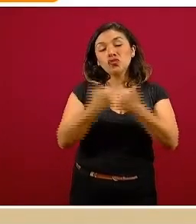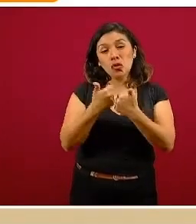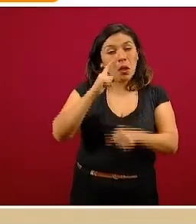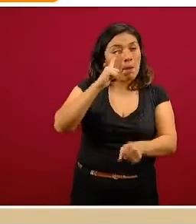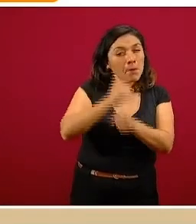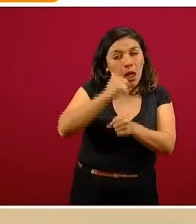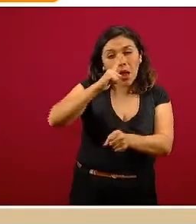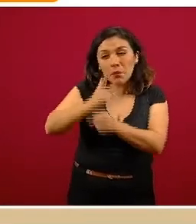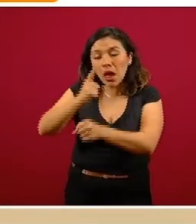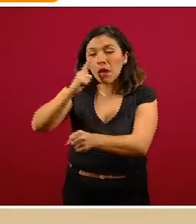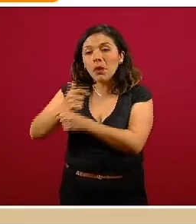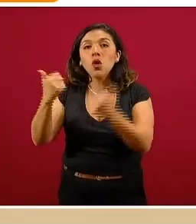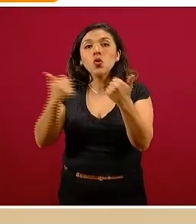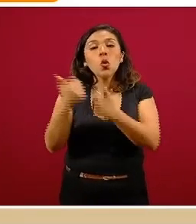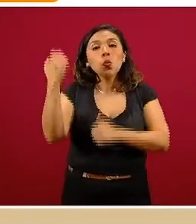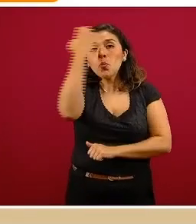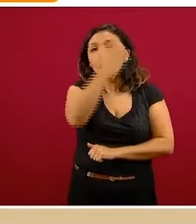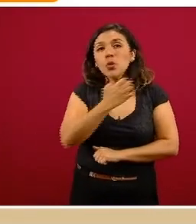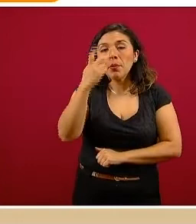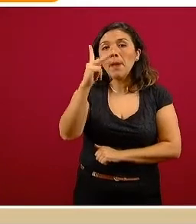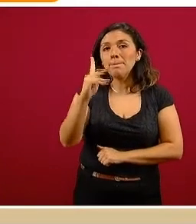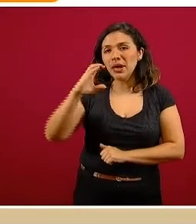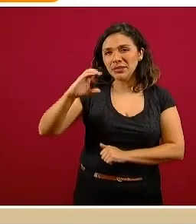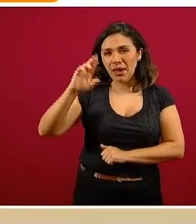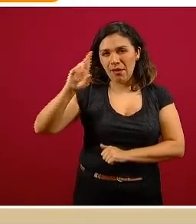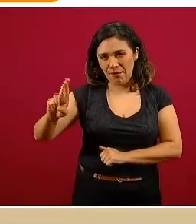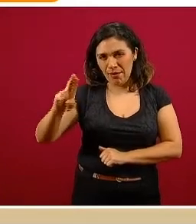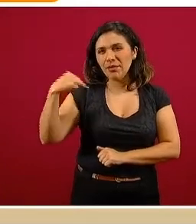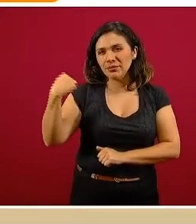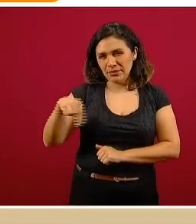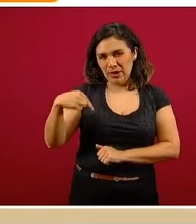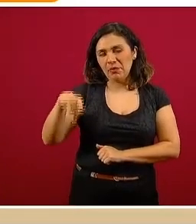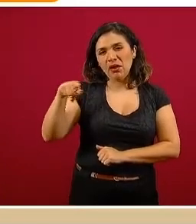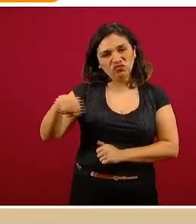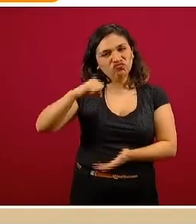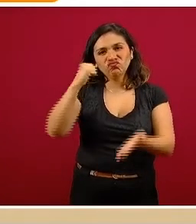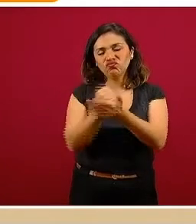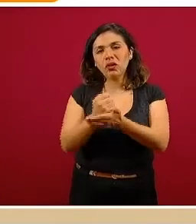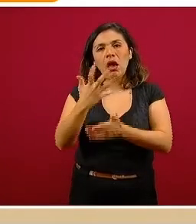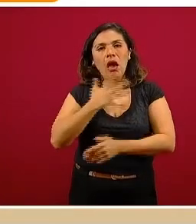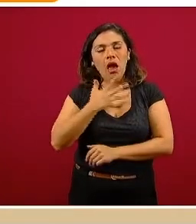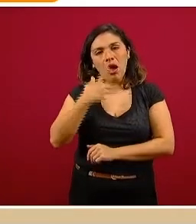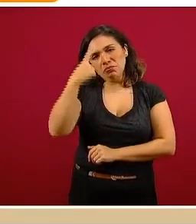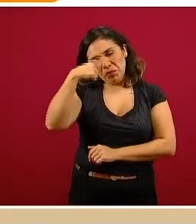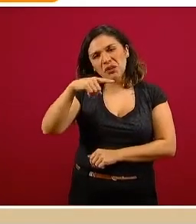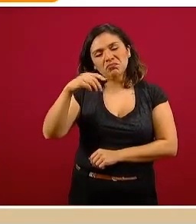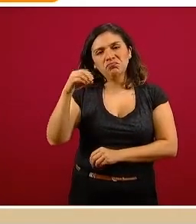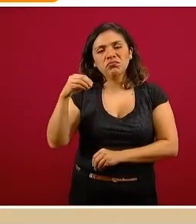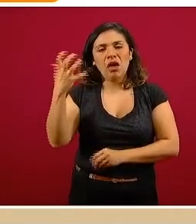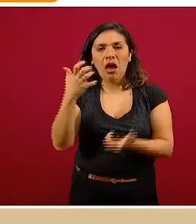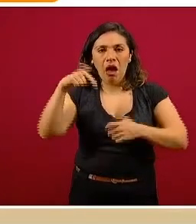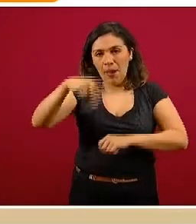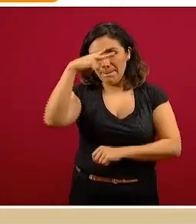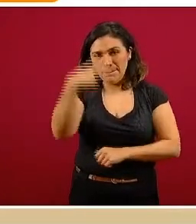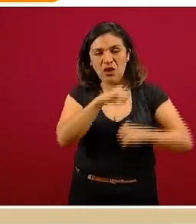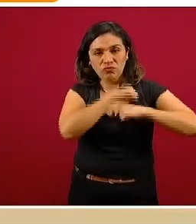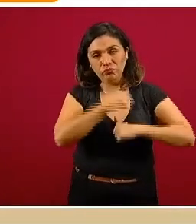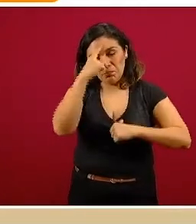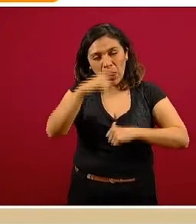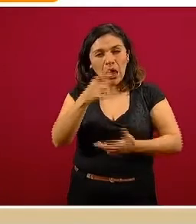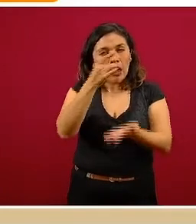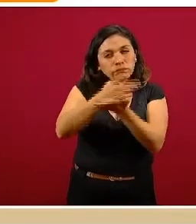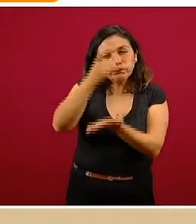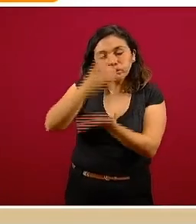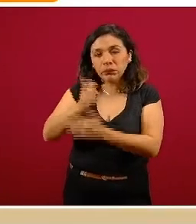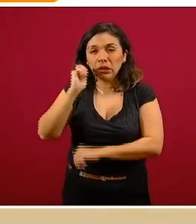detección mediante una prueba de PCR, que es la que está oficializada y normada para México, que permite identificar el